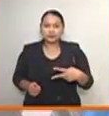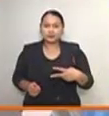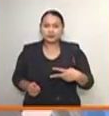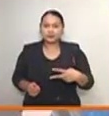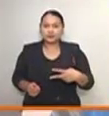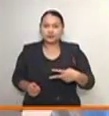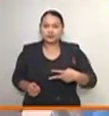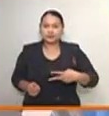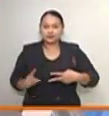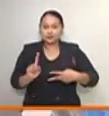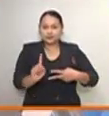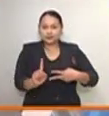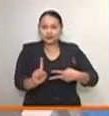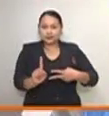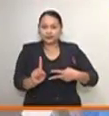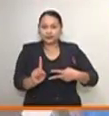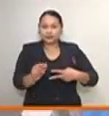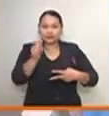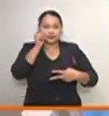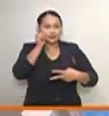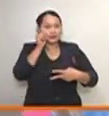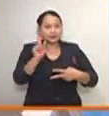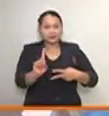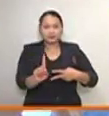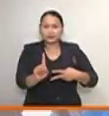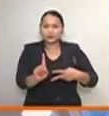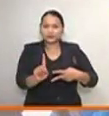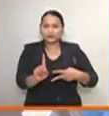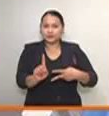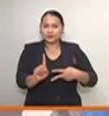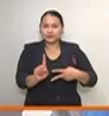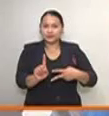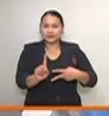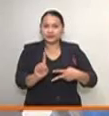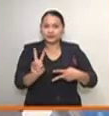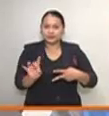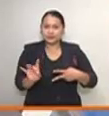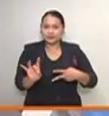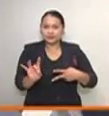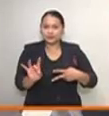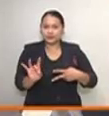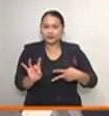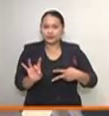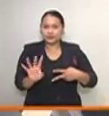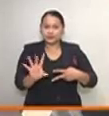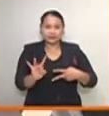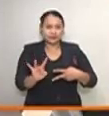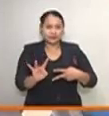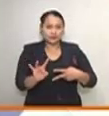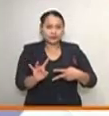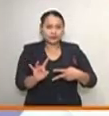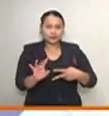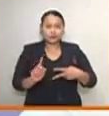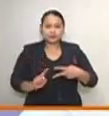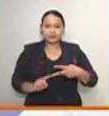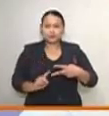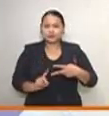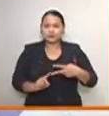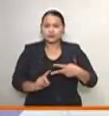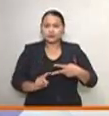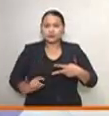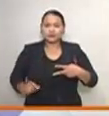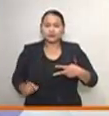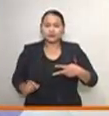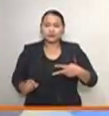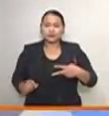y ese es el 1, siguiente dígito, atento. Y ese es el 8, primer número premiado es el 18, segundo número premiado, primer